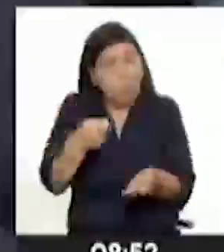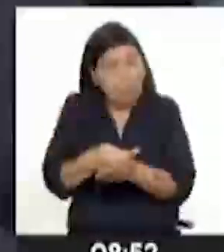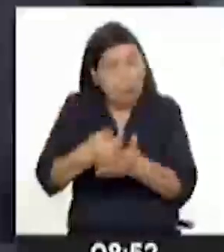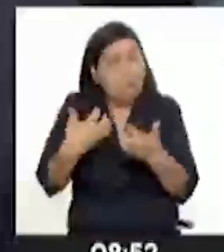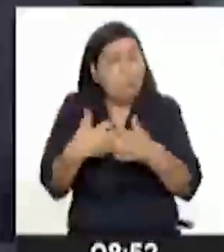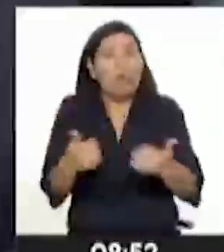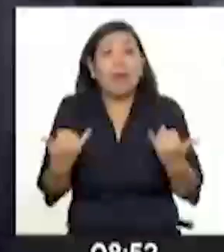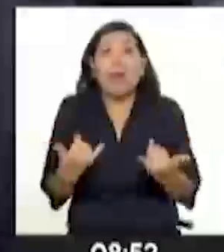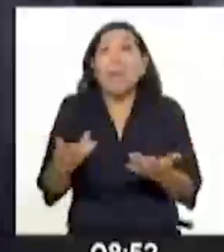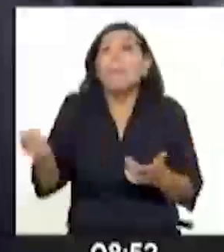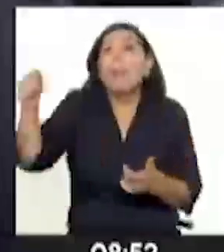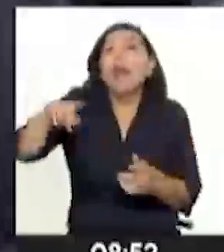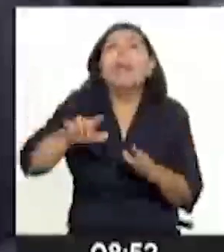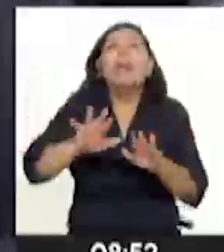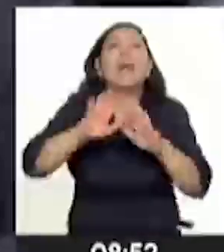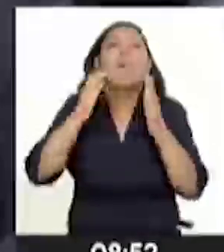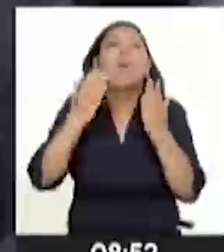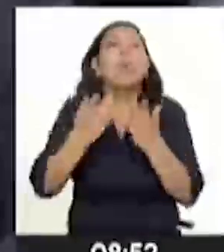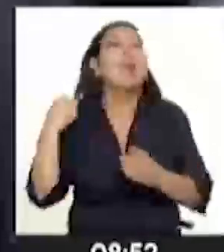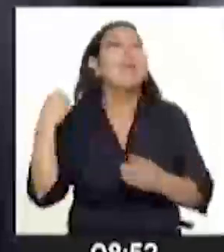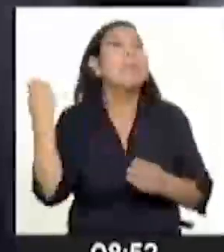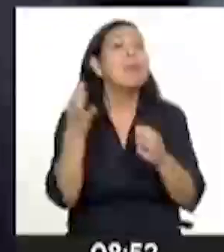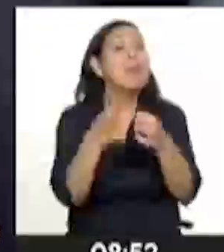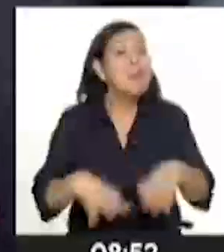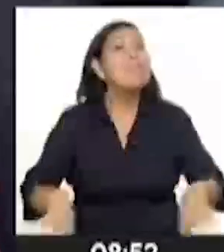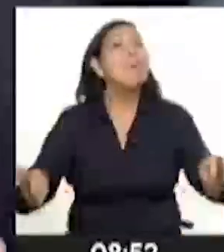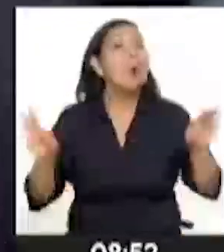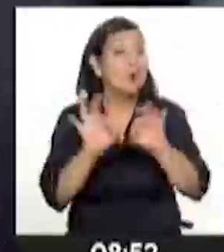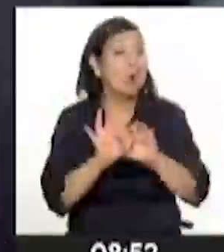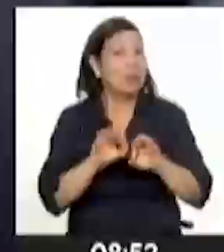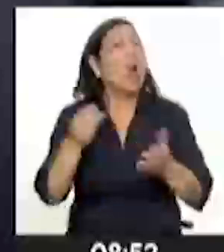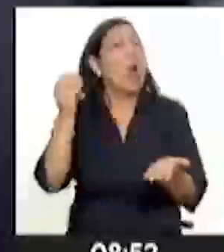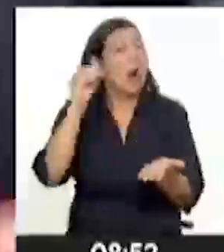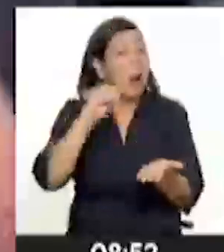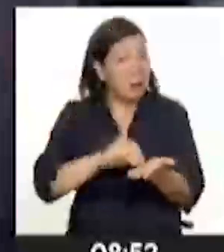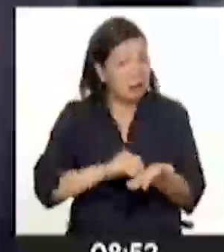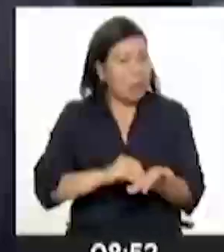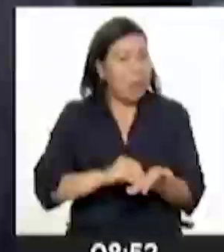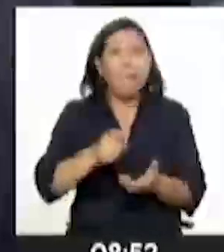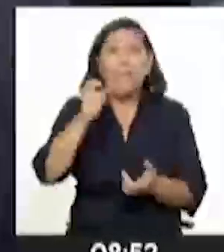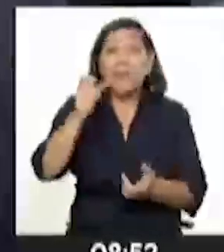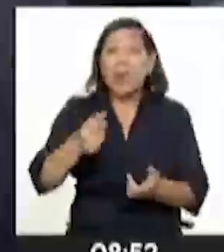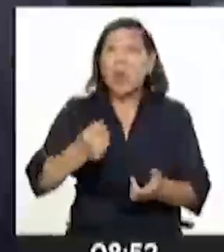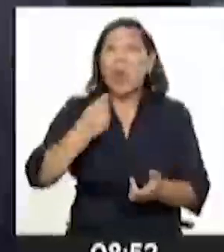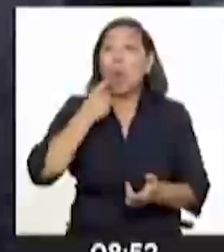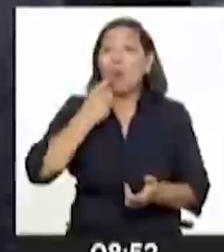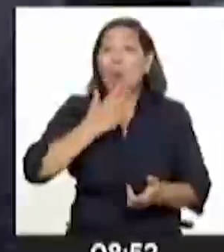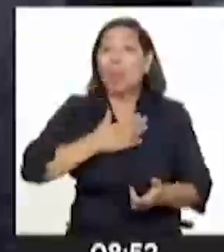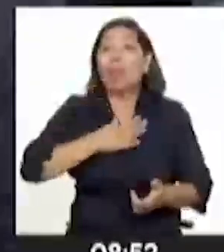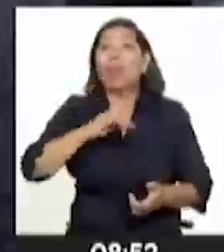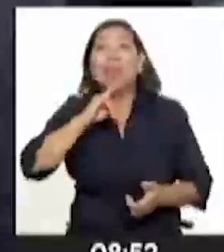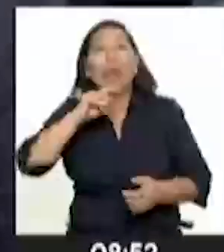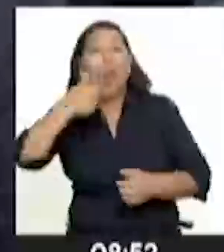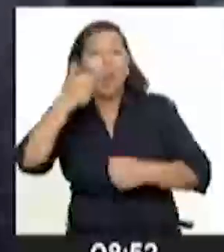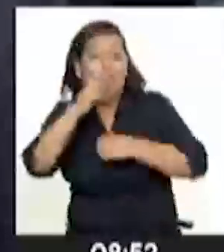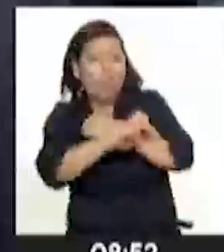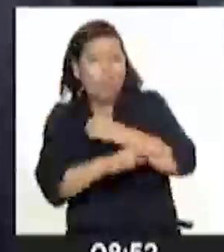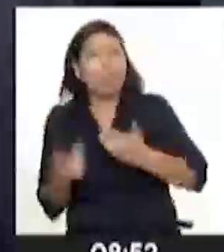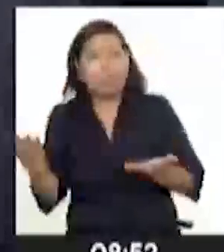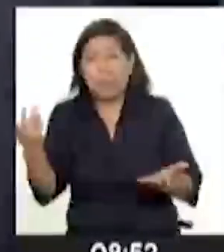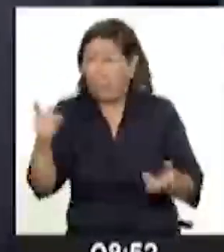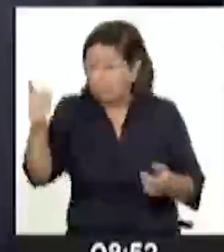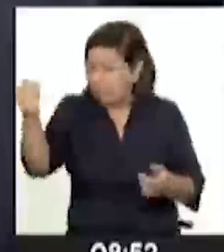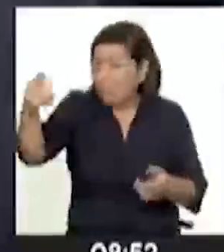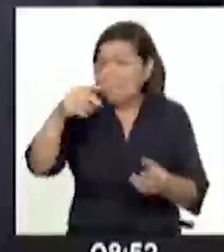el corazón financiero del mundo, para nuevamente hacer que los inversionistas apuesten por el Perú, y esa es la idea, y creo que la